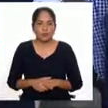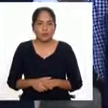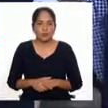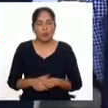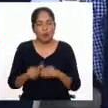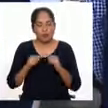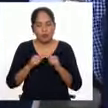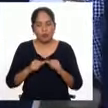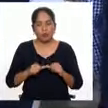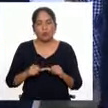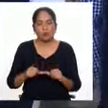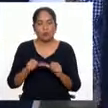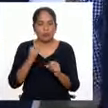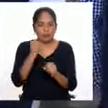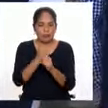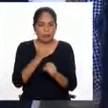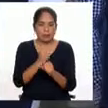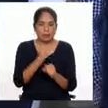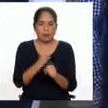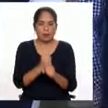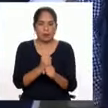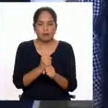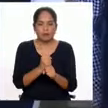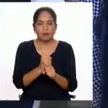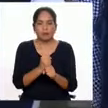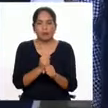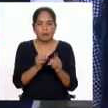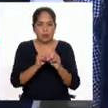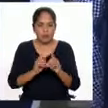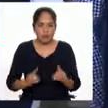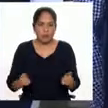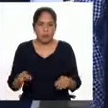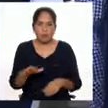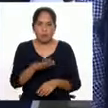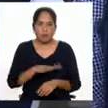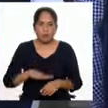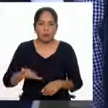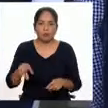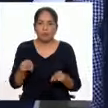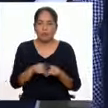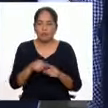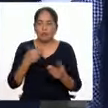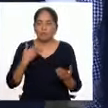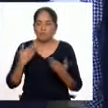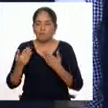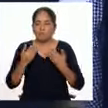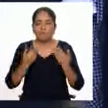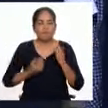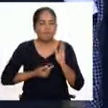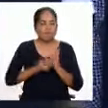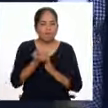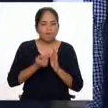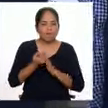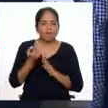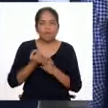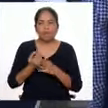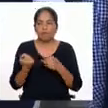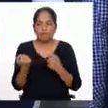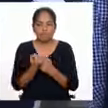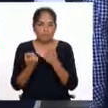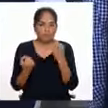Seguiremos apostando por ese trabajo en democracia, por ese diálogo sincero, fraterno,